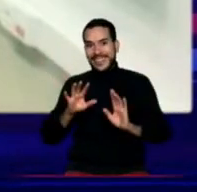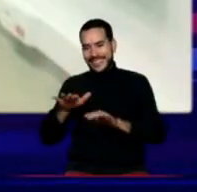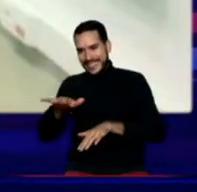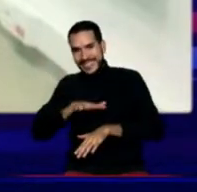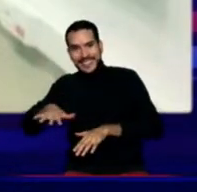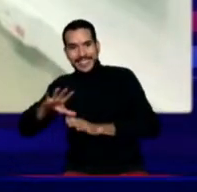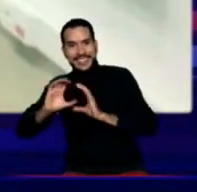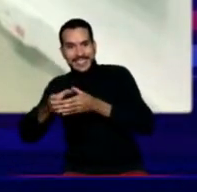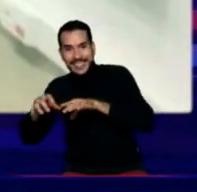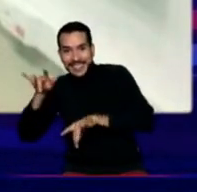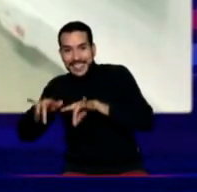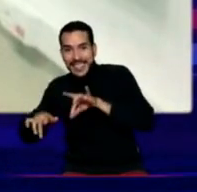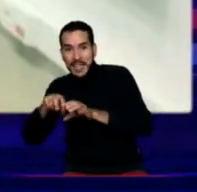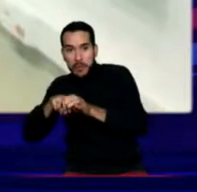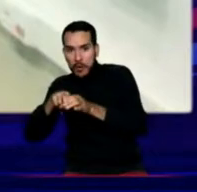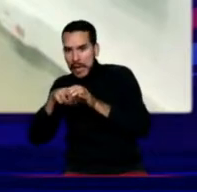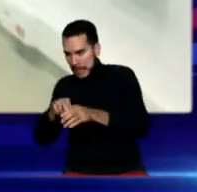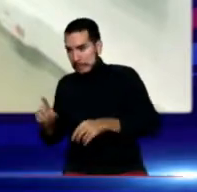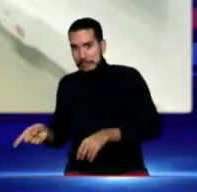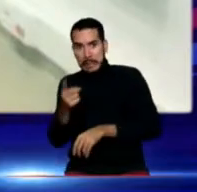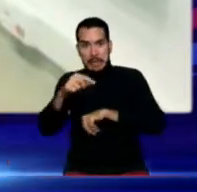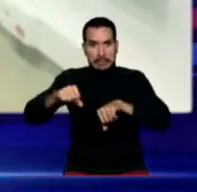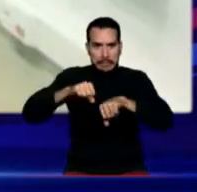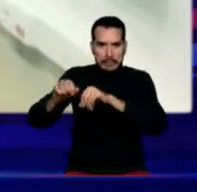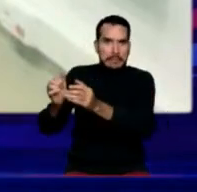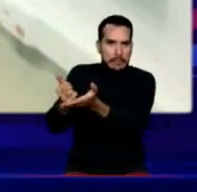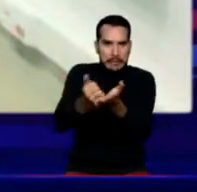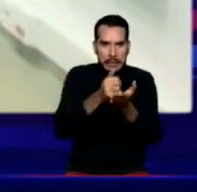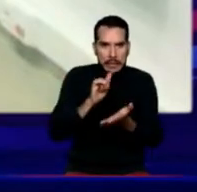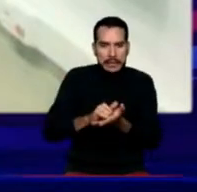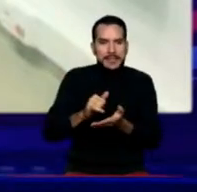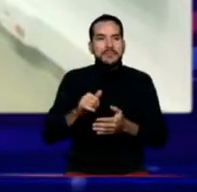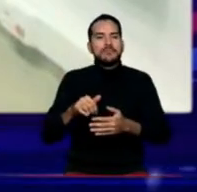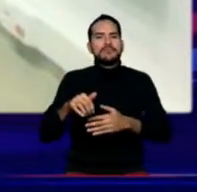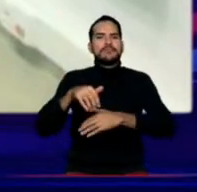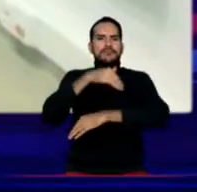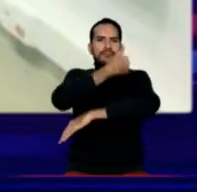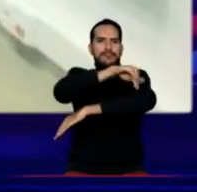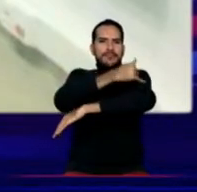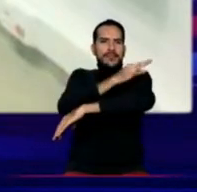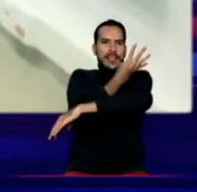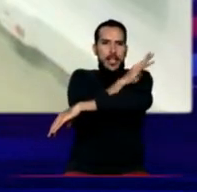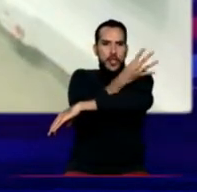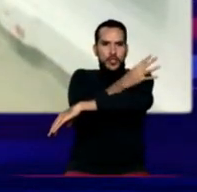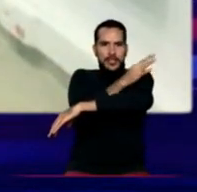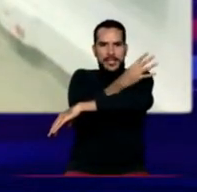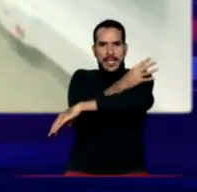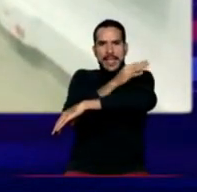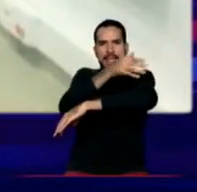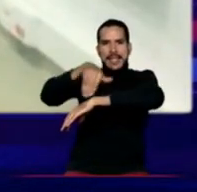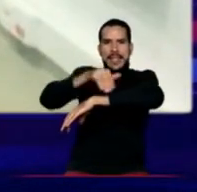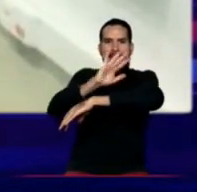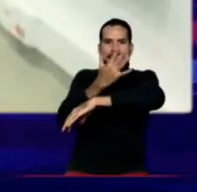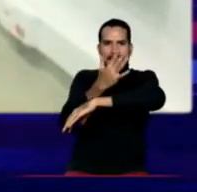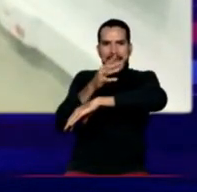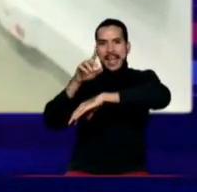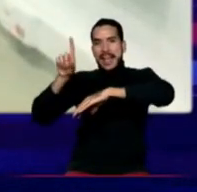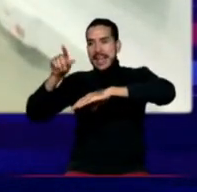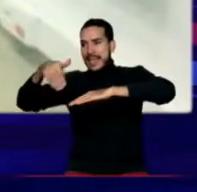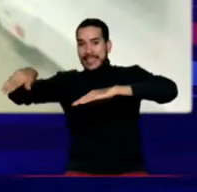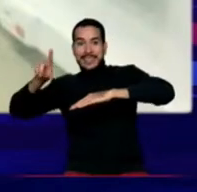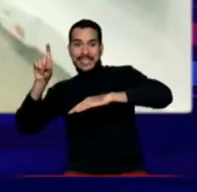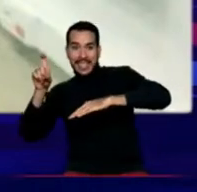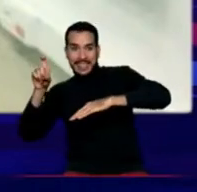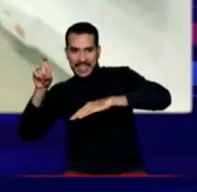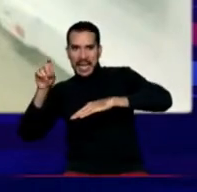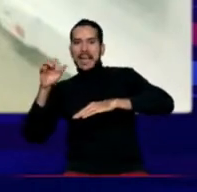Movilidad. Tuvimos inconvenientes sobre la calle 14 con carrera quinta y sexta, semáforo fuera de servicio. Asimismo, en la carrera 15 con calle